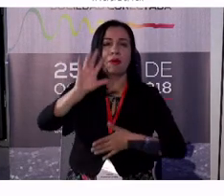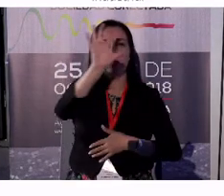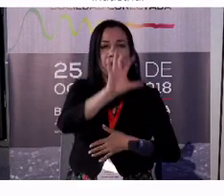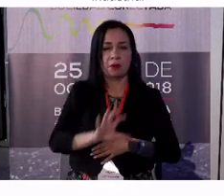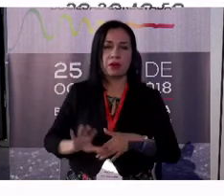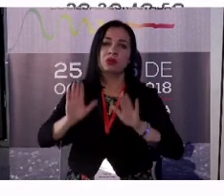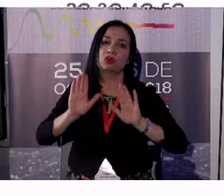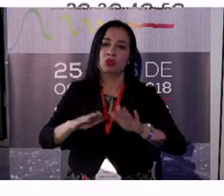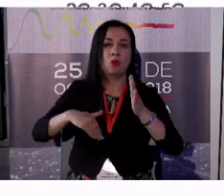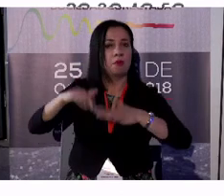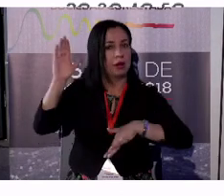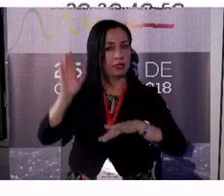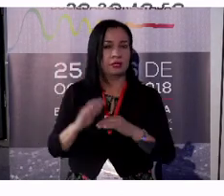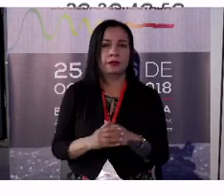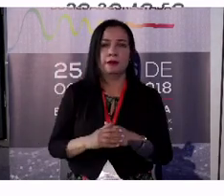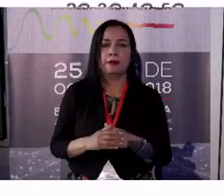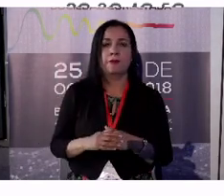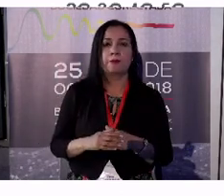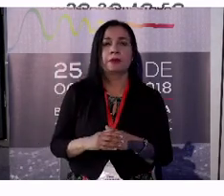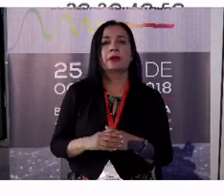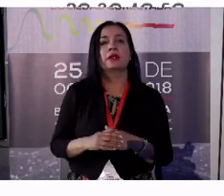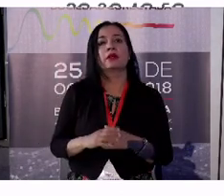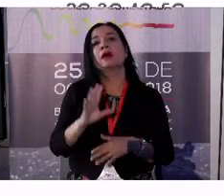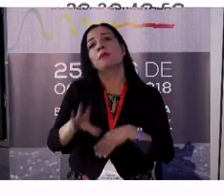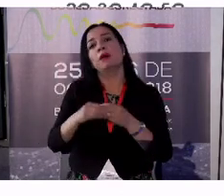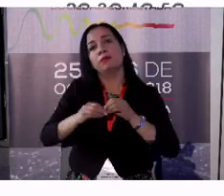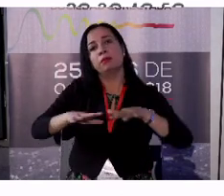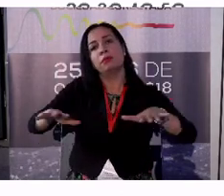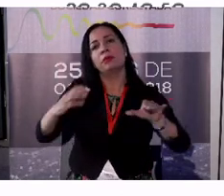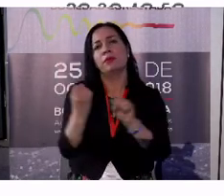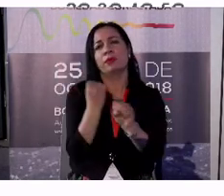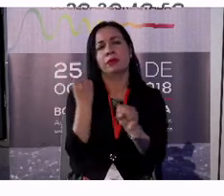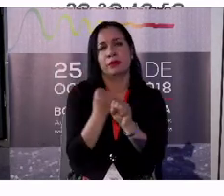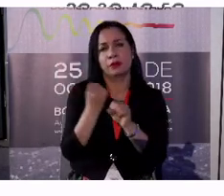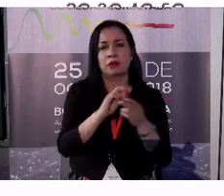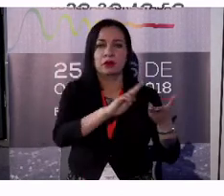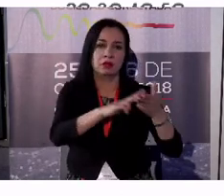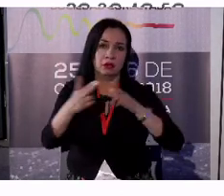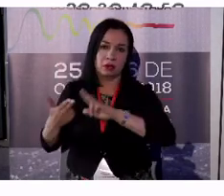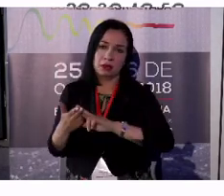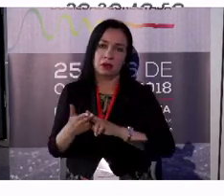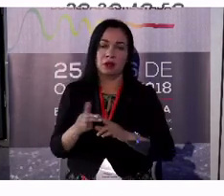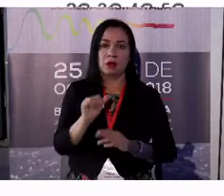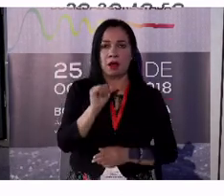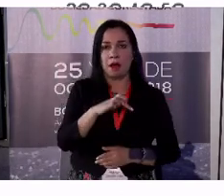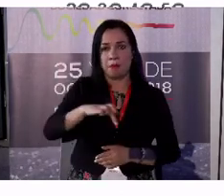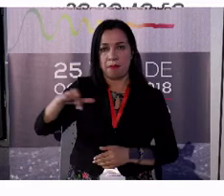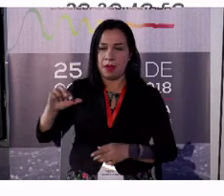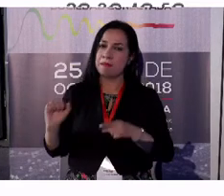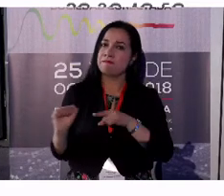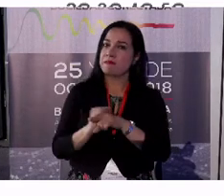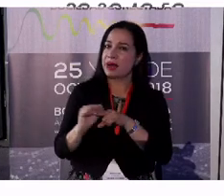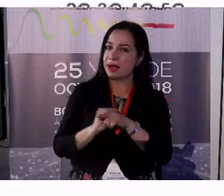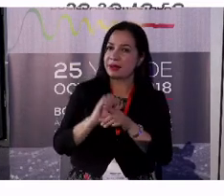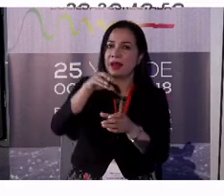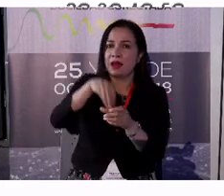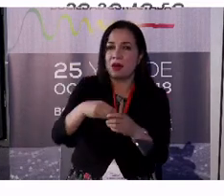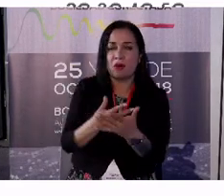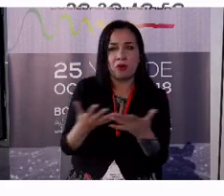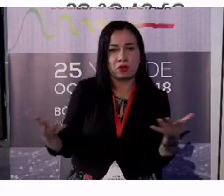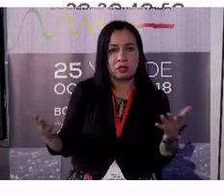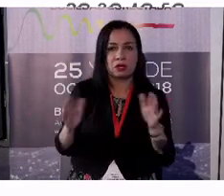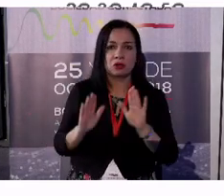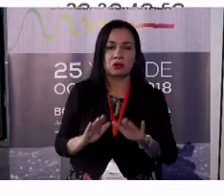predominan. También estamos lanzando un trabajo al respecto de aplicaciones prácticas de Internet de las Cosas y cómo